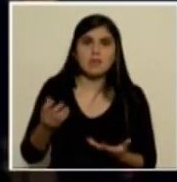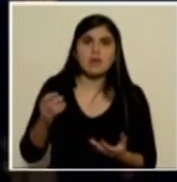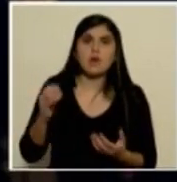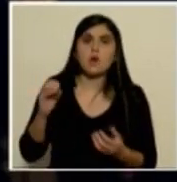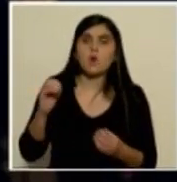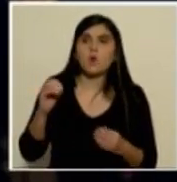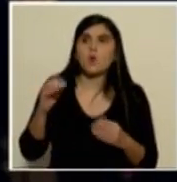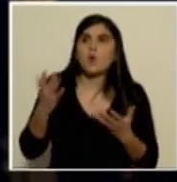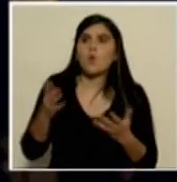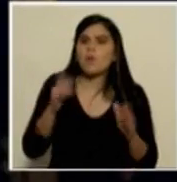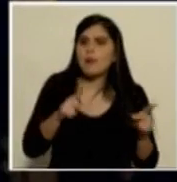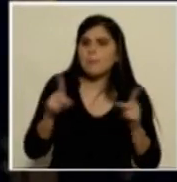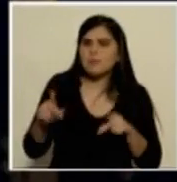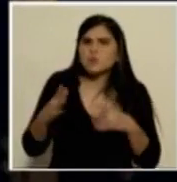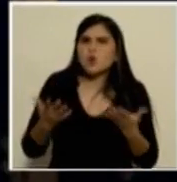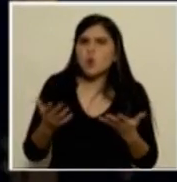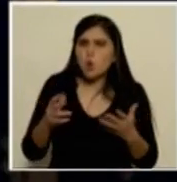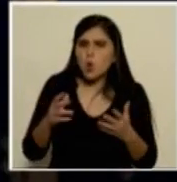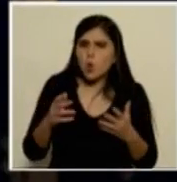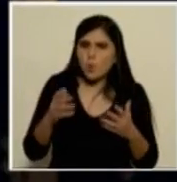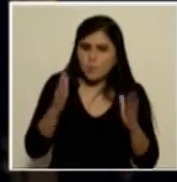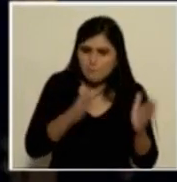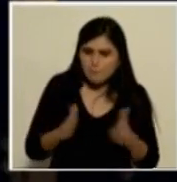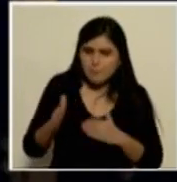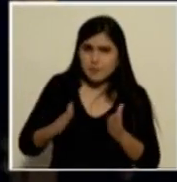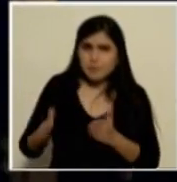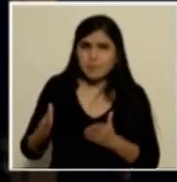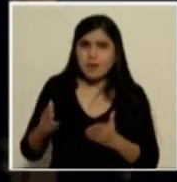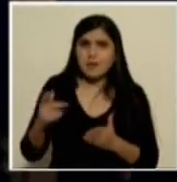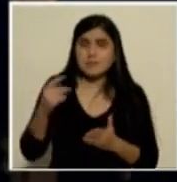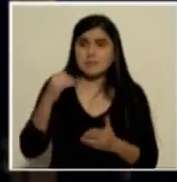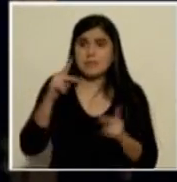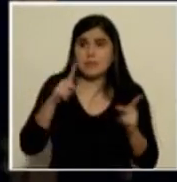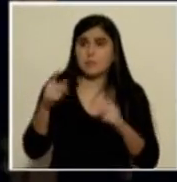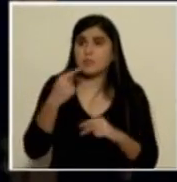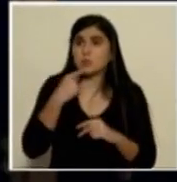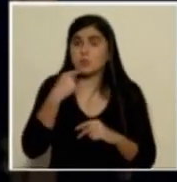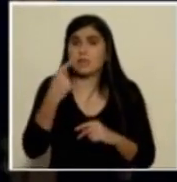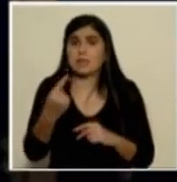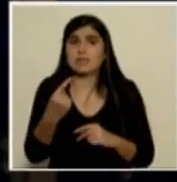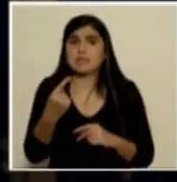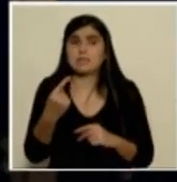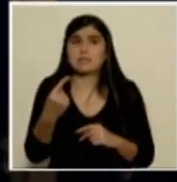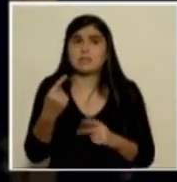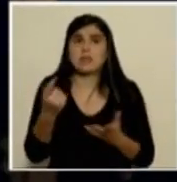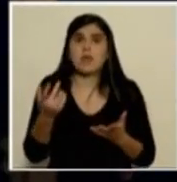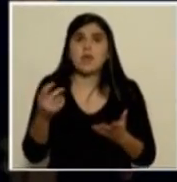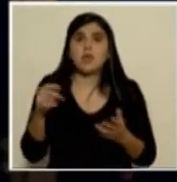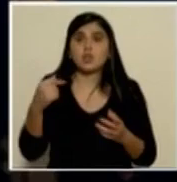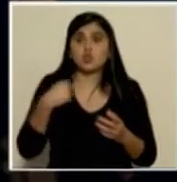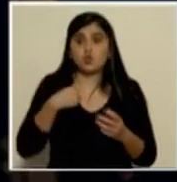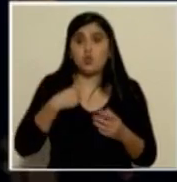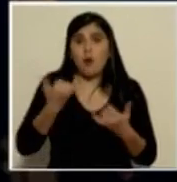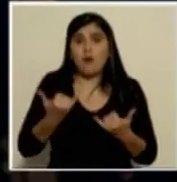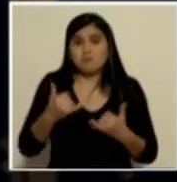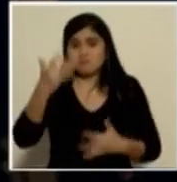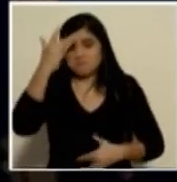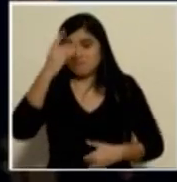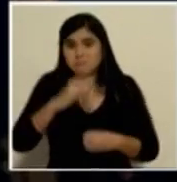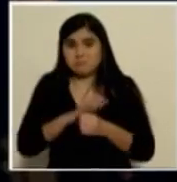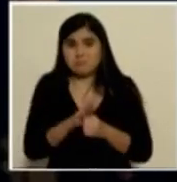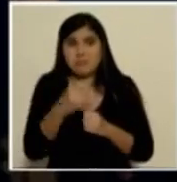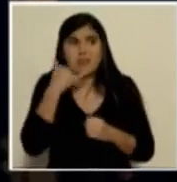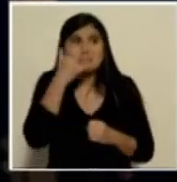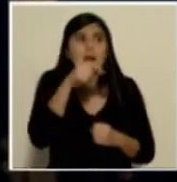teléfono y le dice soy positivo y estuve en contacto con usted 2, 3 días atrás? ¿De qué manera se tiene que preparar la gente? ¿Qué tiene que